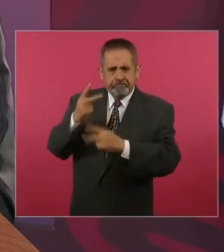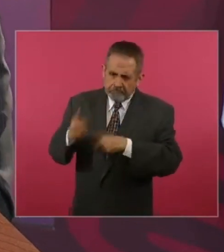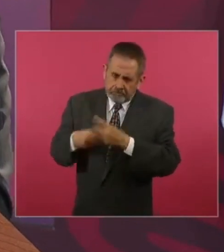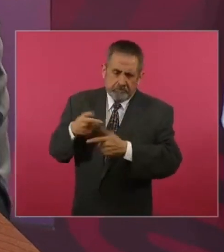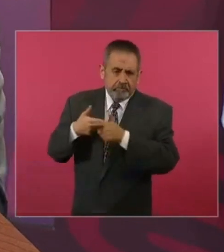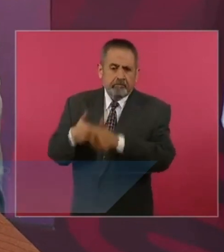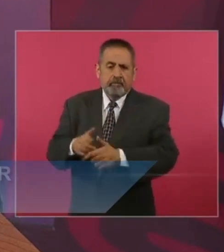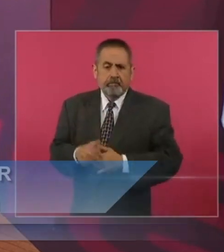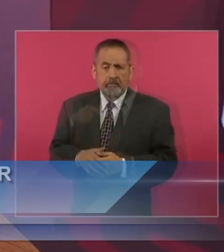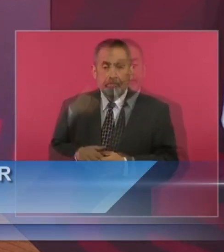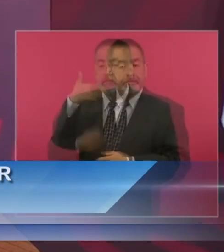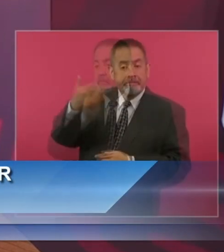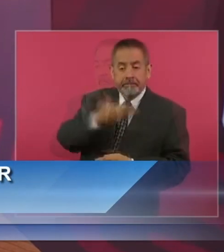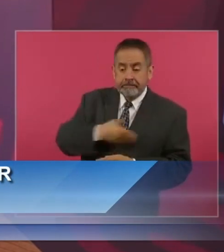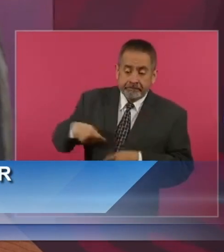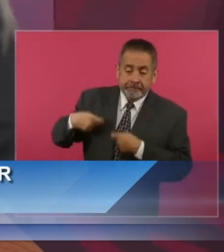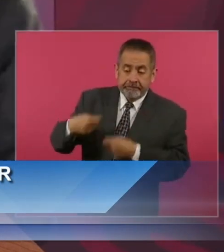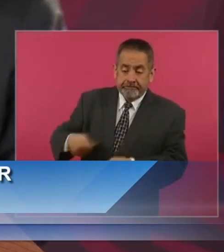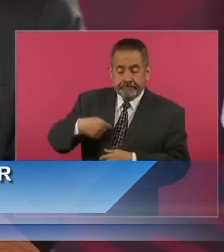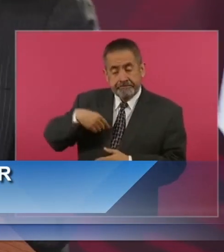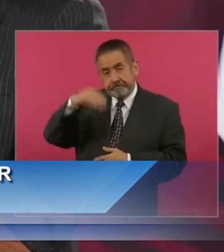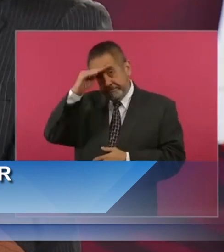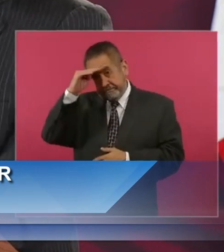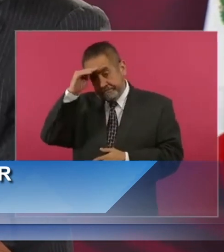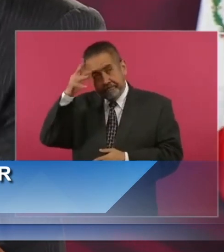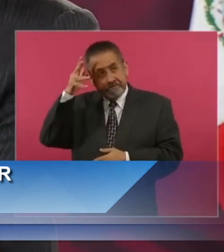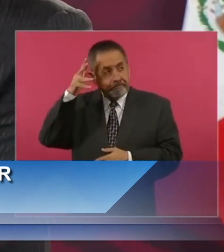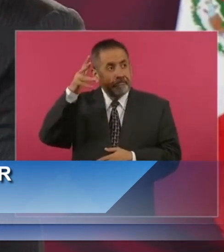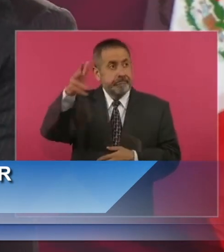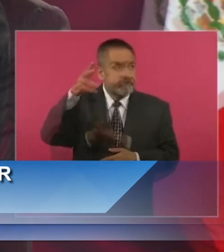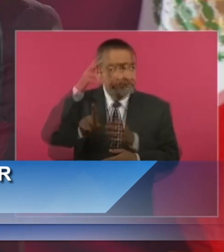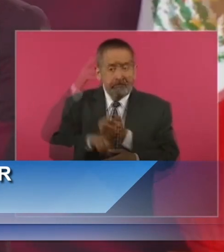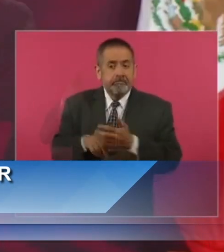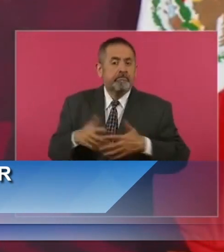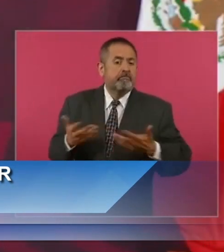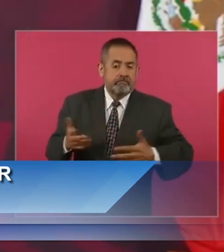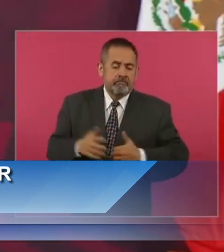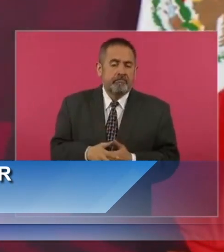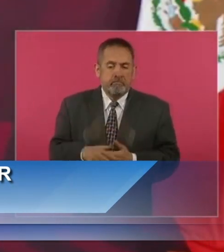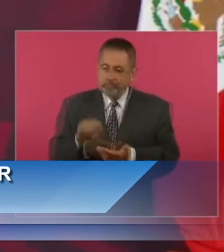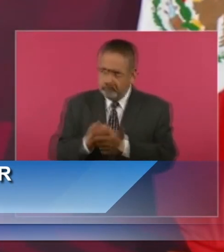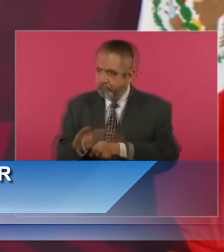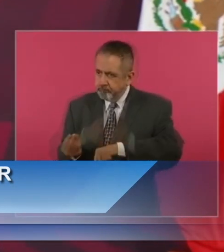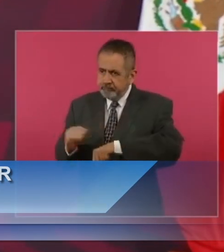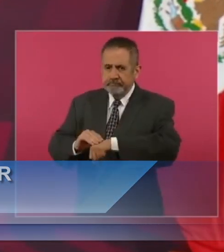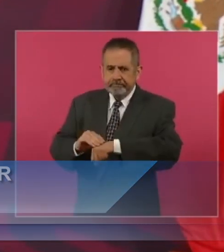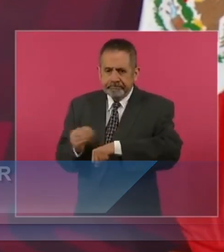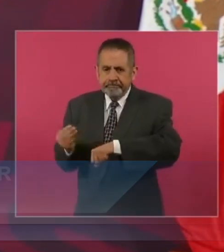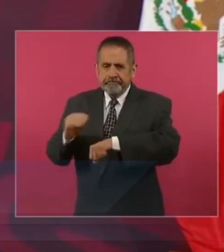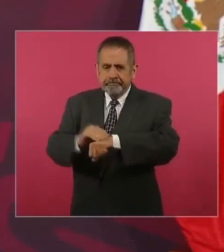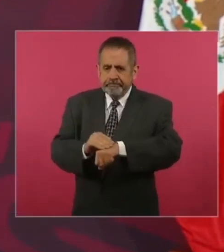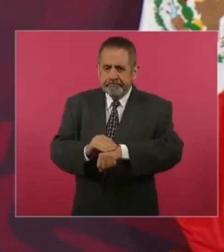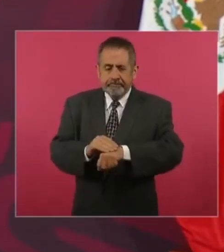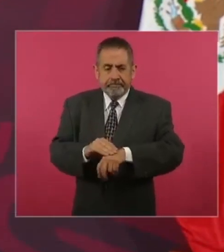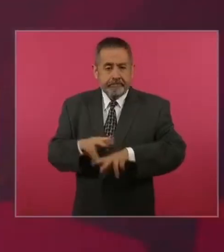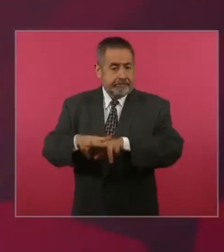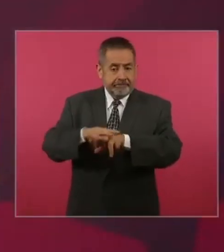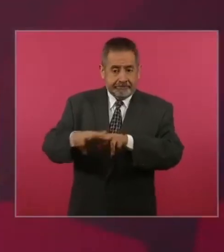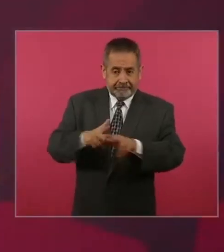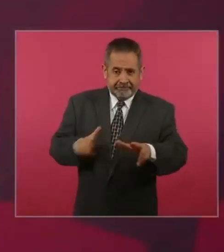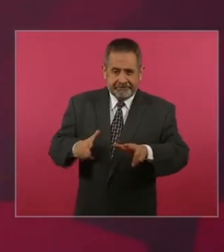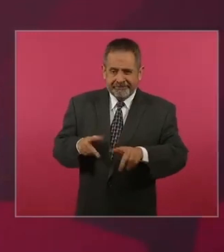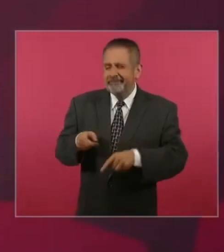tienen que pensar los que nos van a relevar en continuar no descartar el